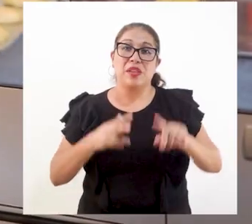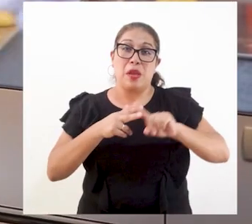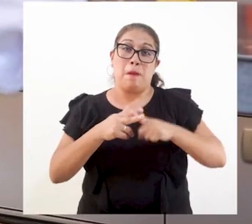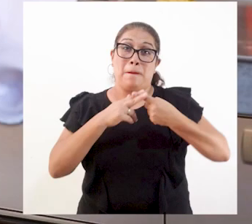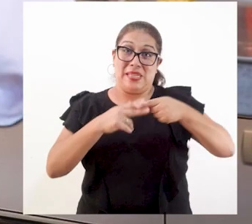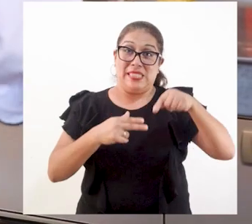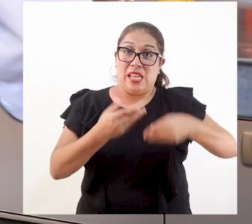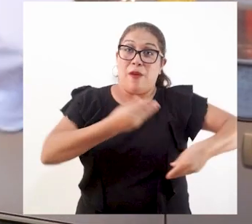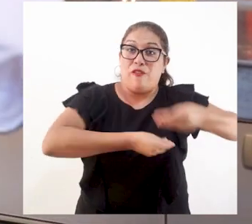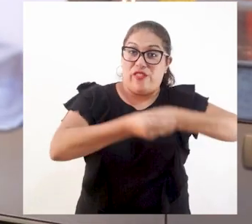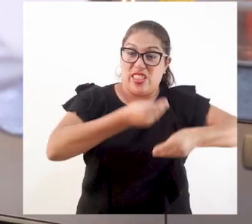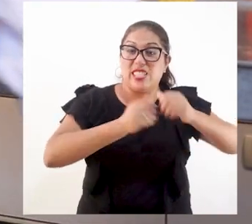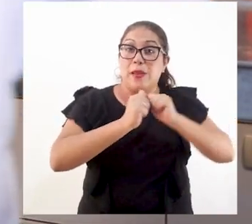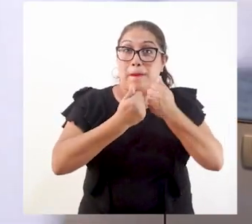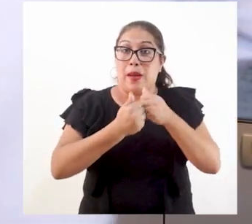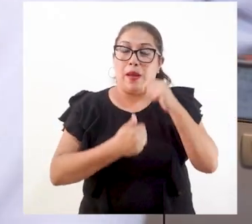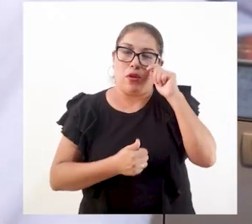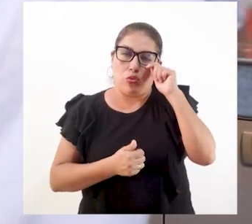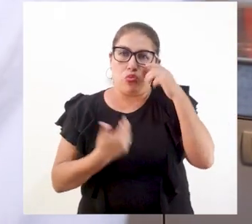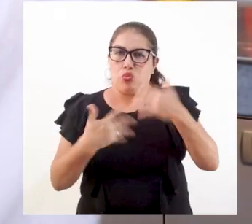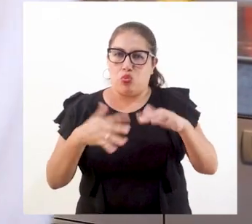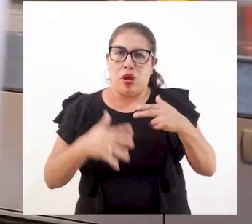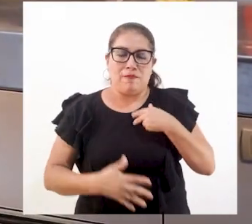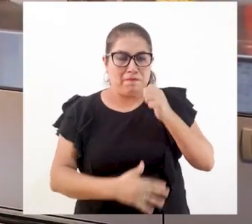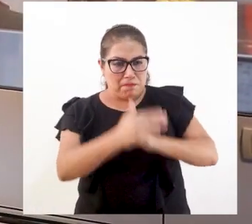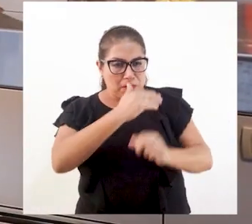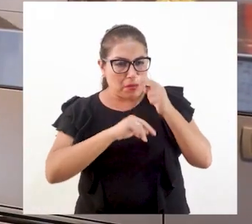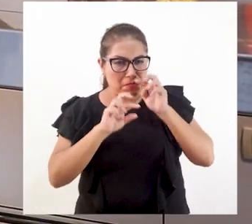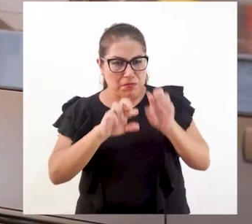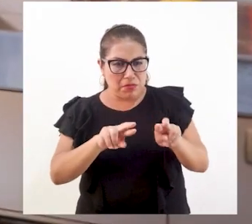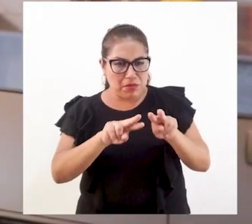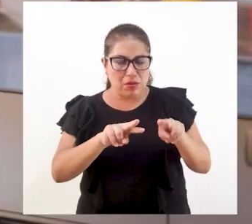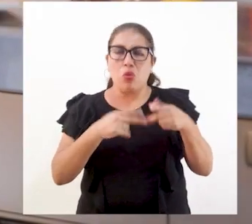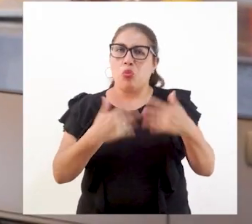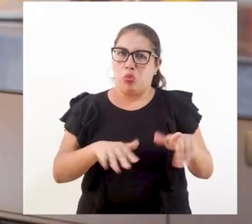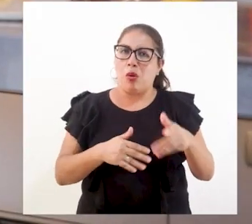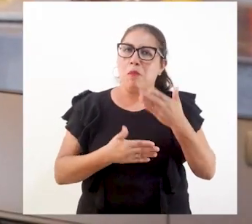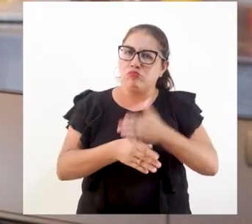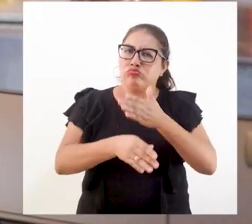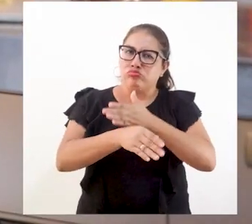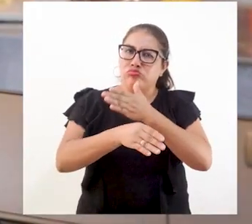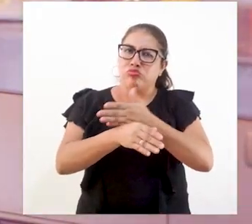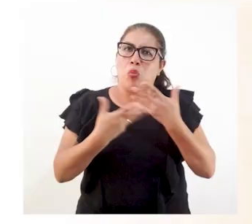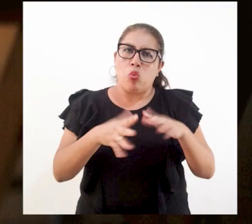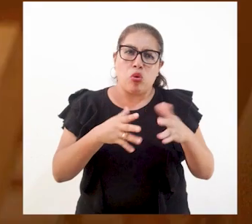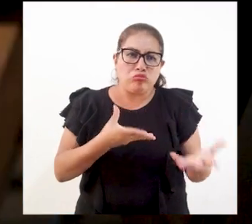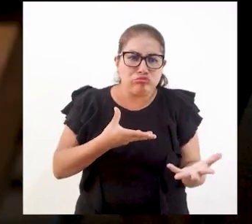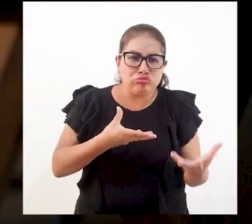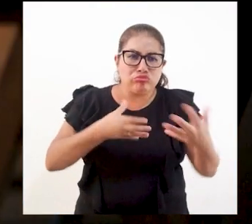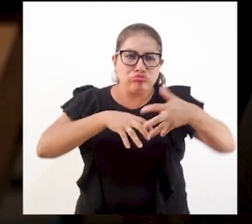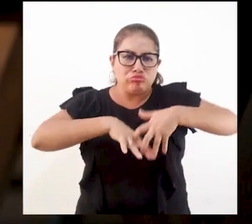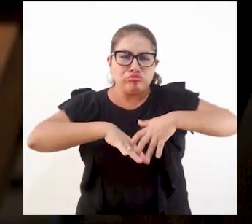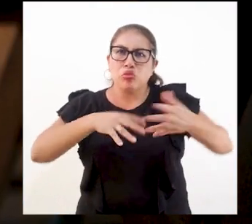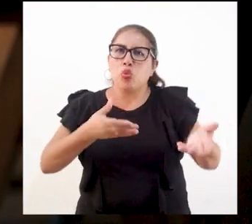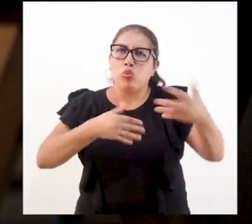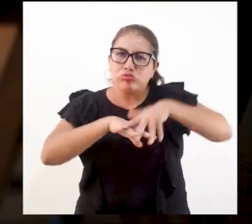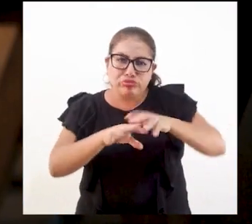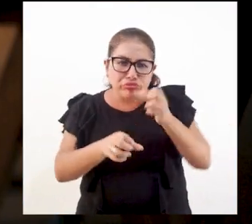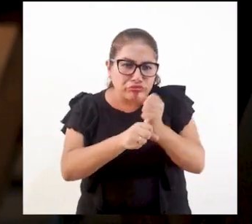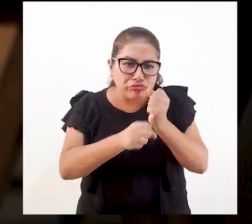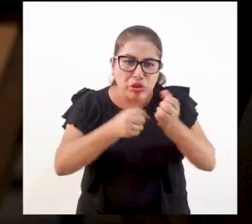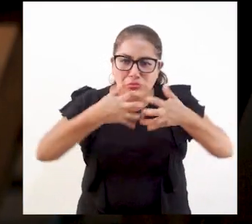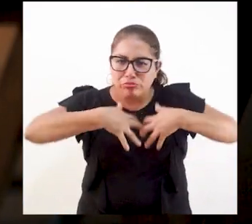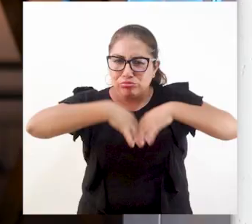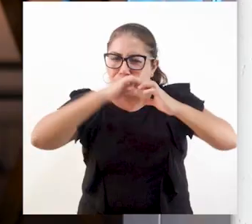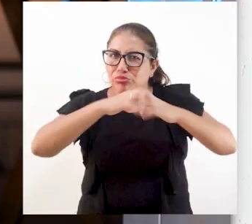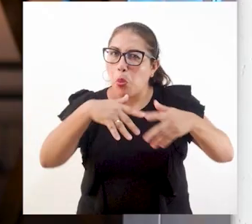Desde que hemos empezado el emprendimiento se ha notado que Pepe ha mejorado y ha consolidado muchas de las actividades que se